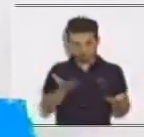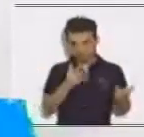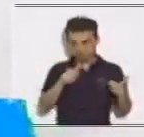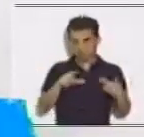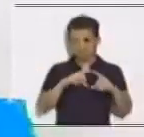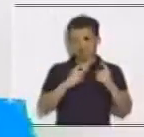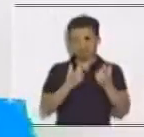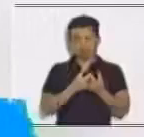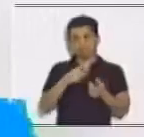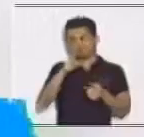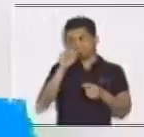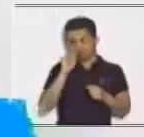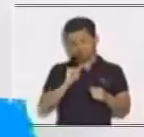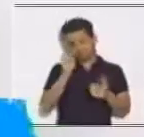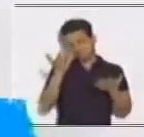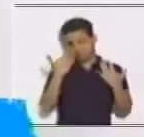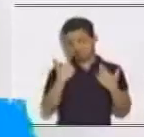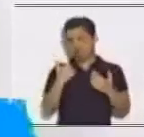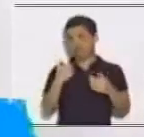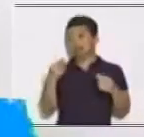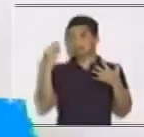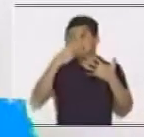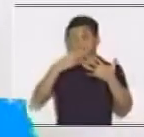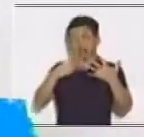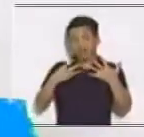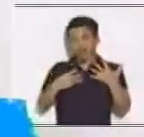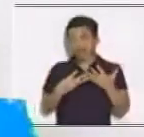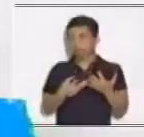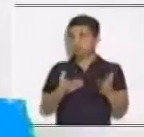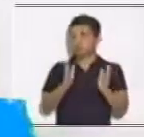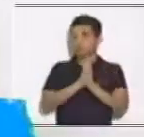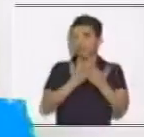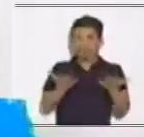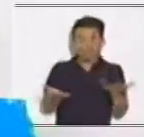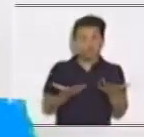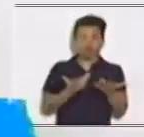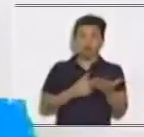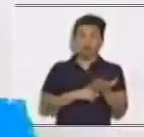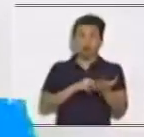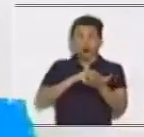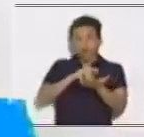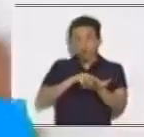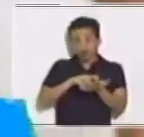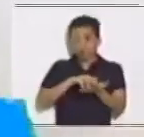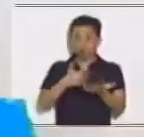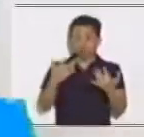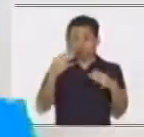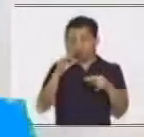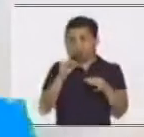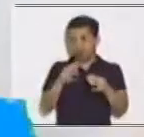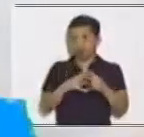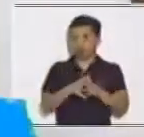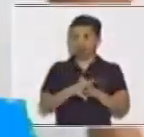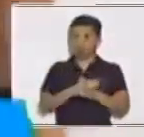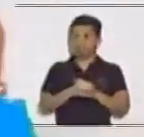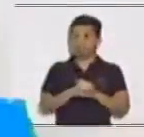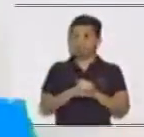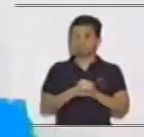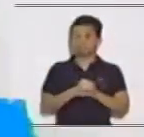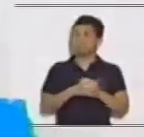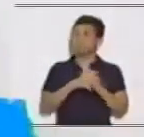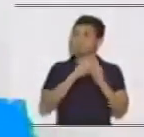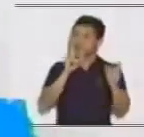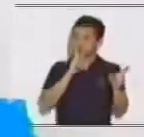materiales, su cuaderno, su calculadora, sus hojitas y vamos a trabajar en tiempo real. Al mismo